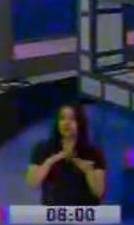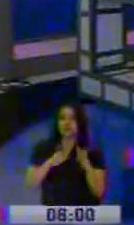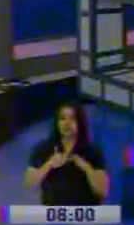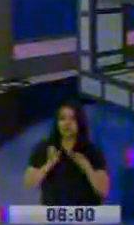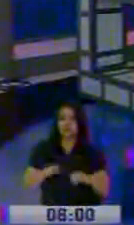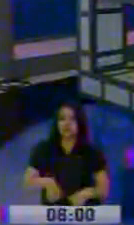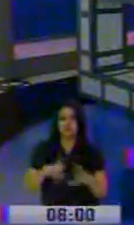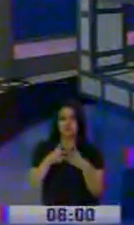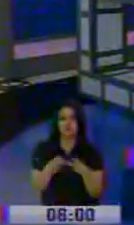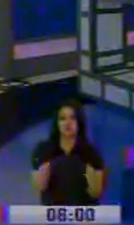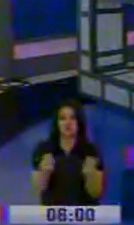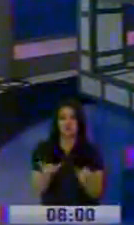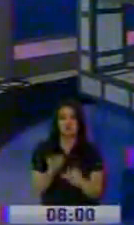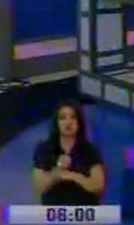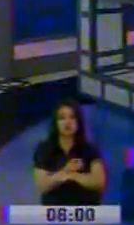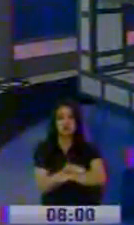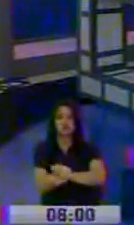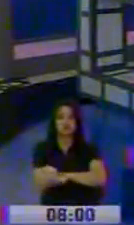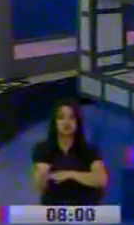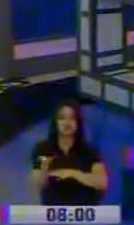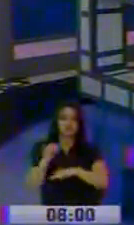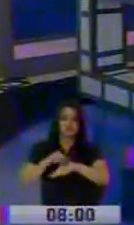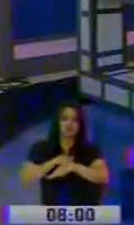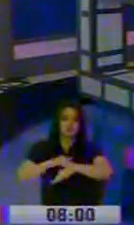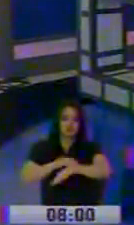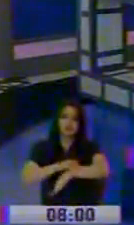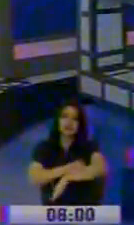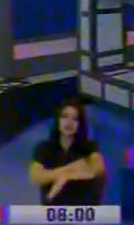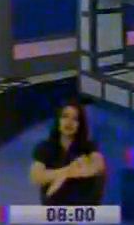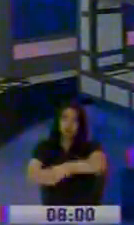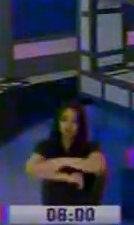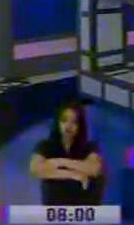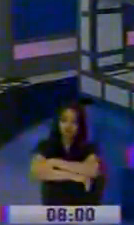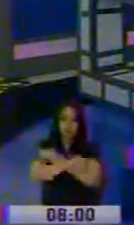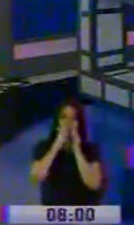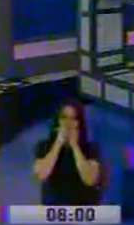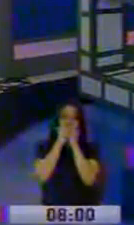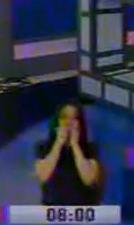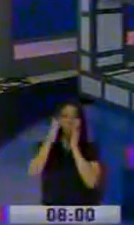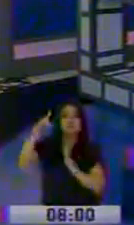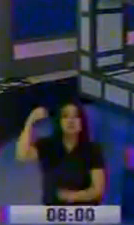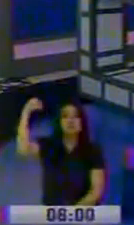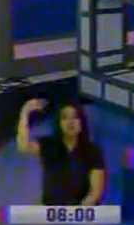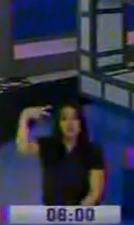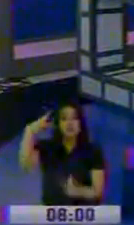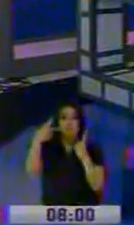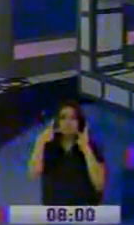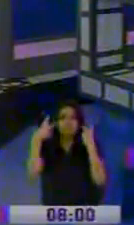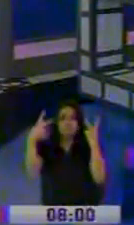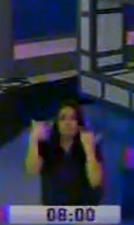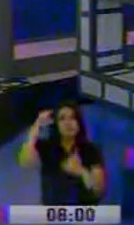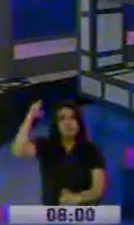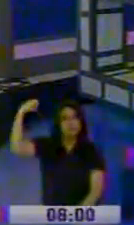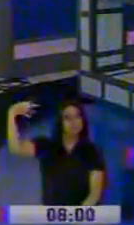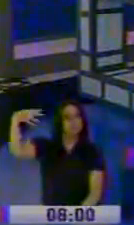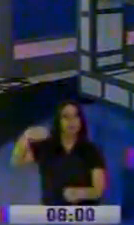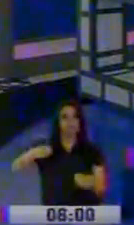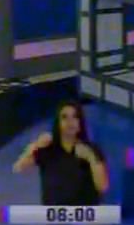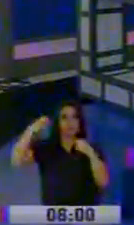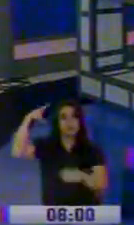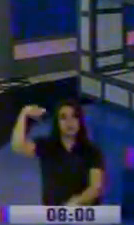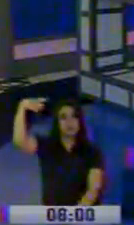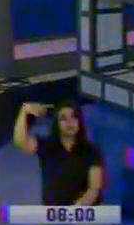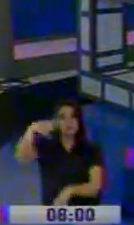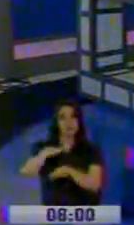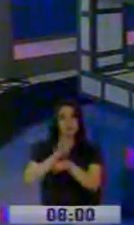hoy día hay que recomendarles la cremita para evitar las lesiones por el sol. Hoy va a haber un índice UV bastante alto,